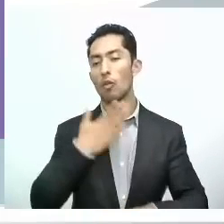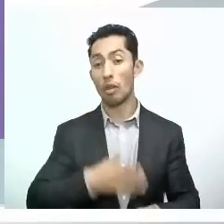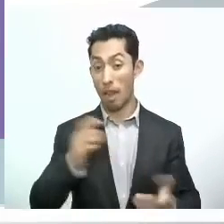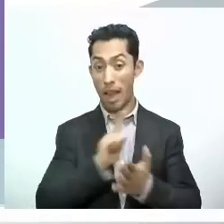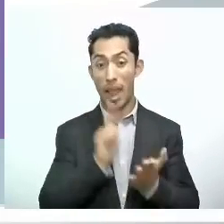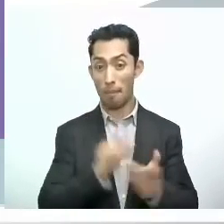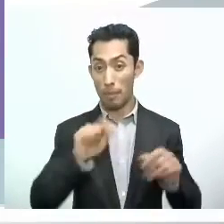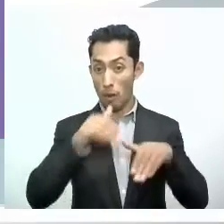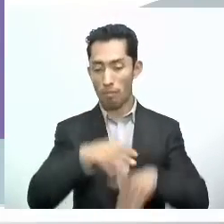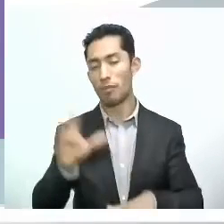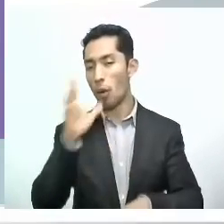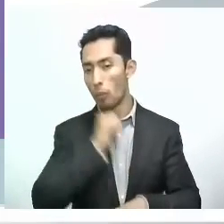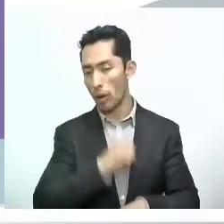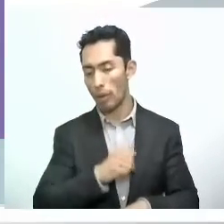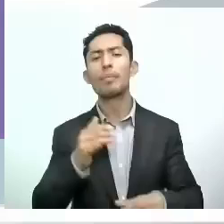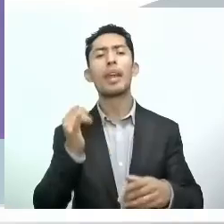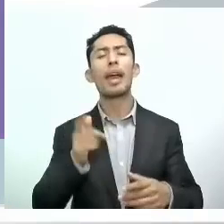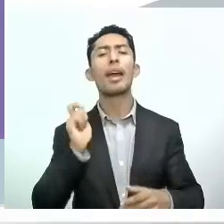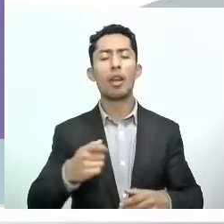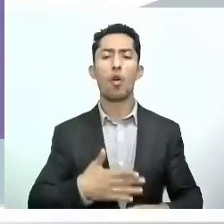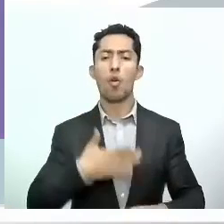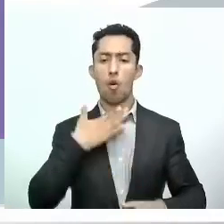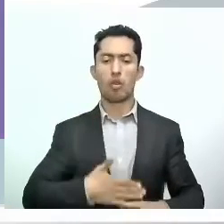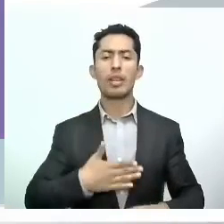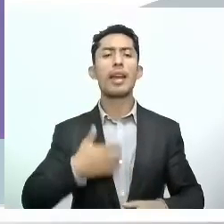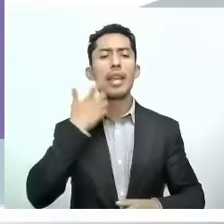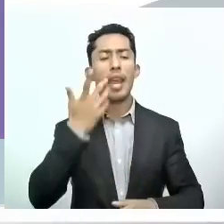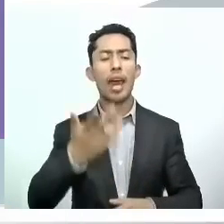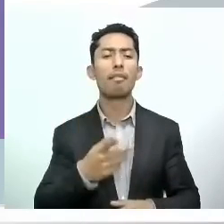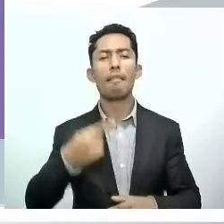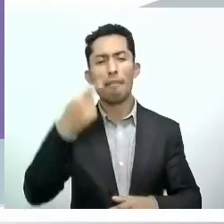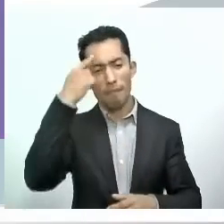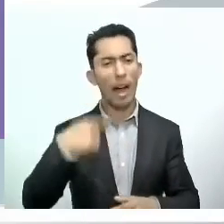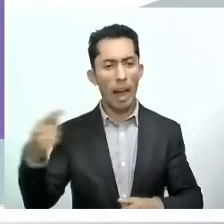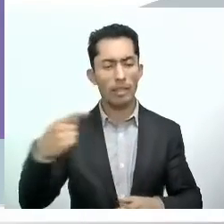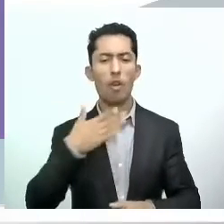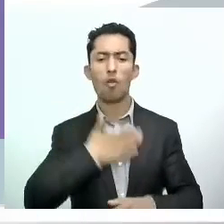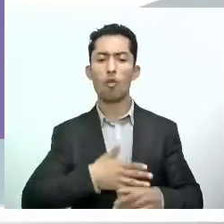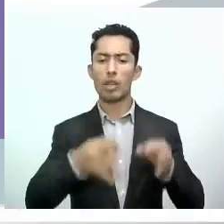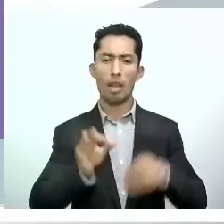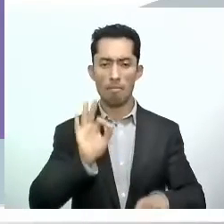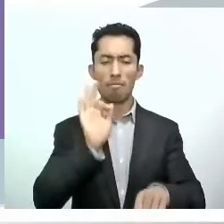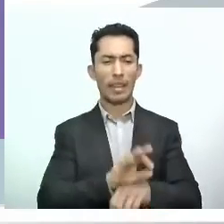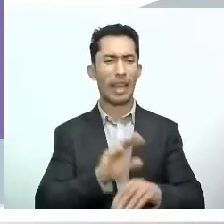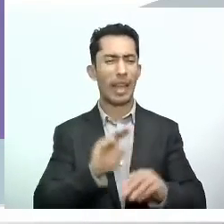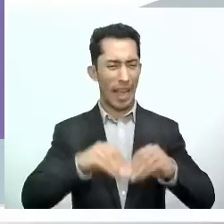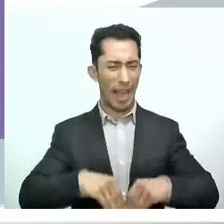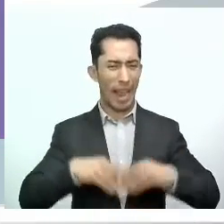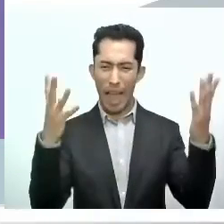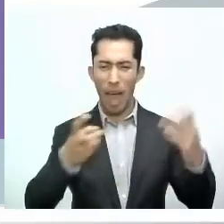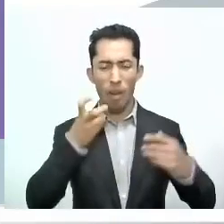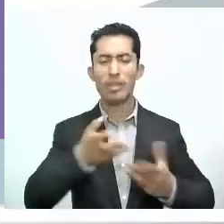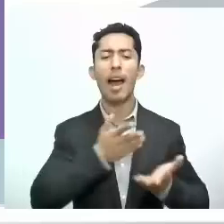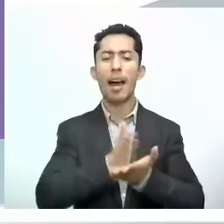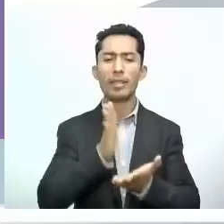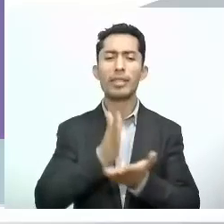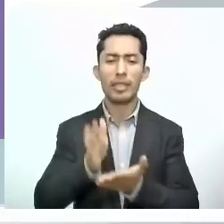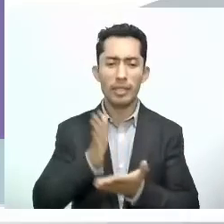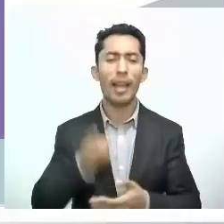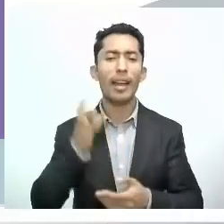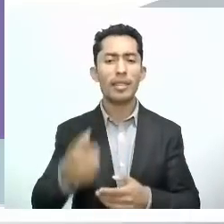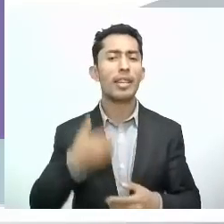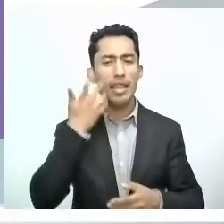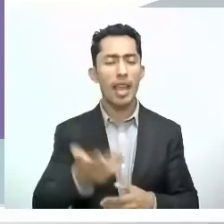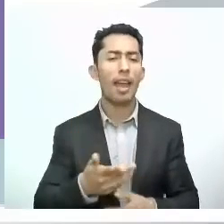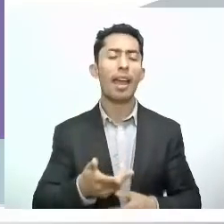de la justicia algo sencillo, algo claro, algo accesible y